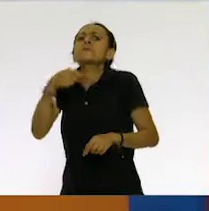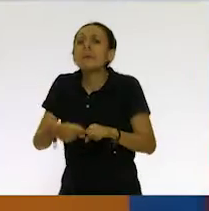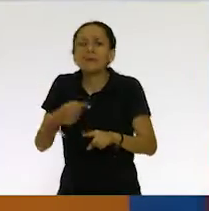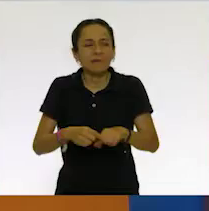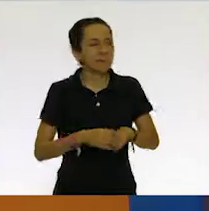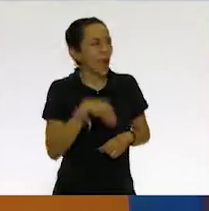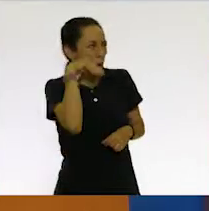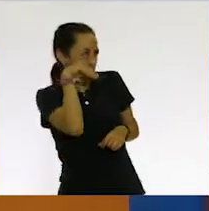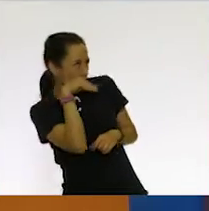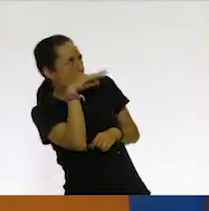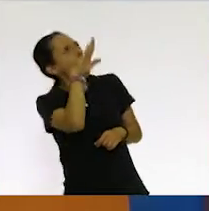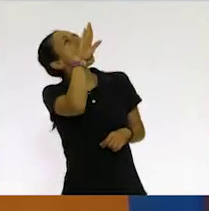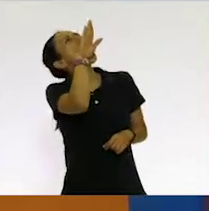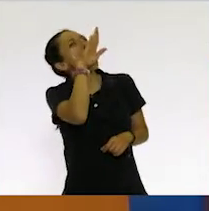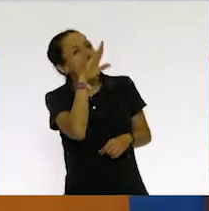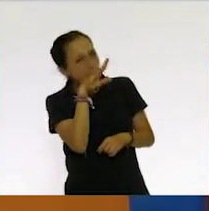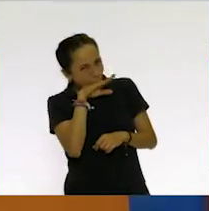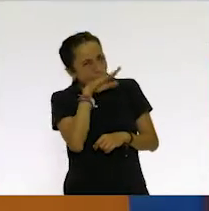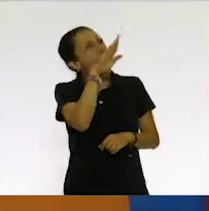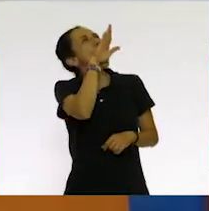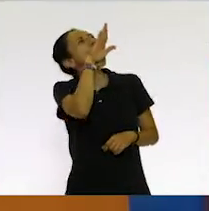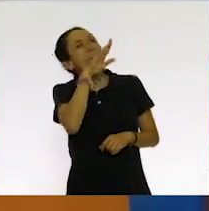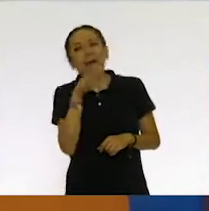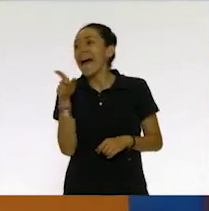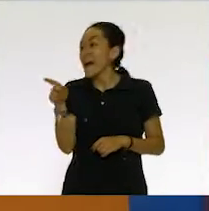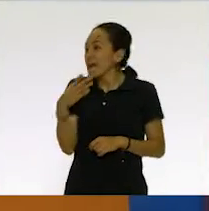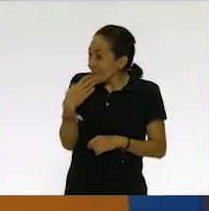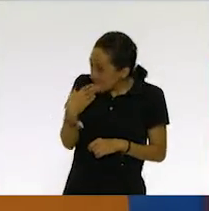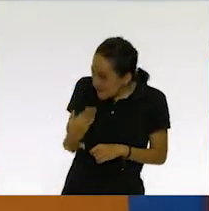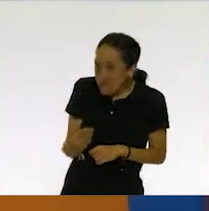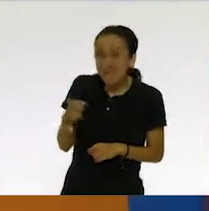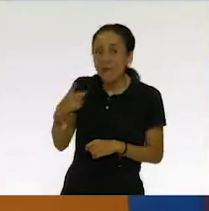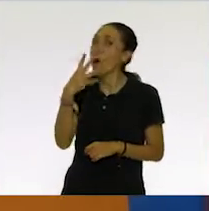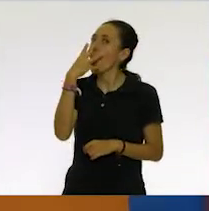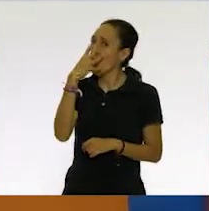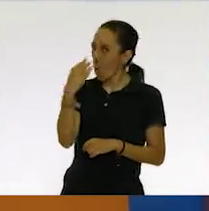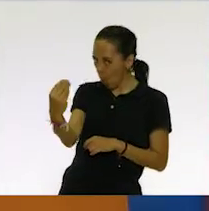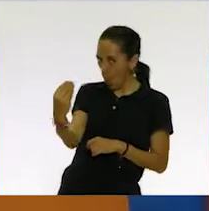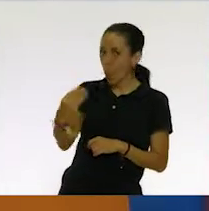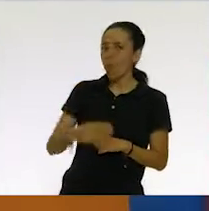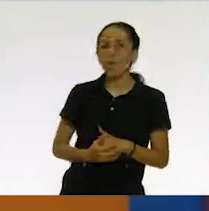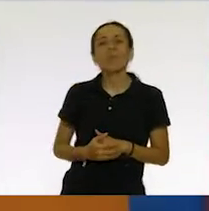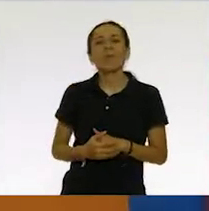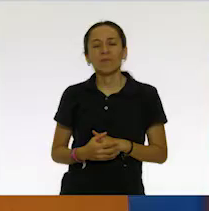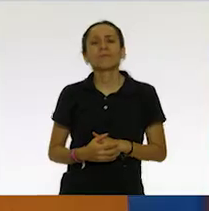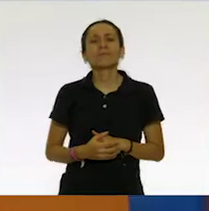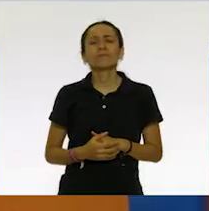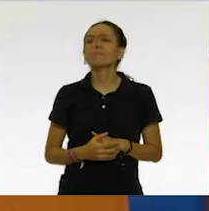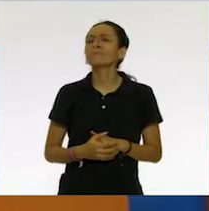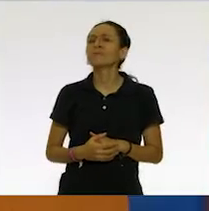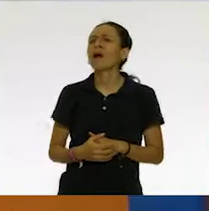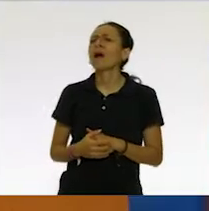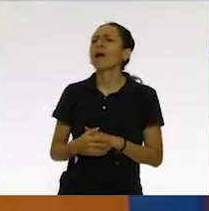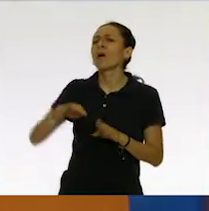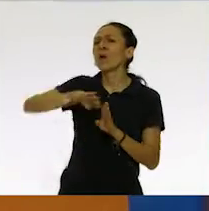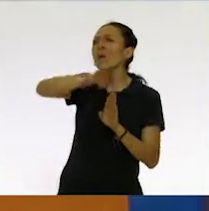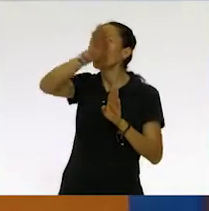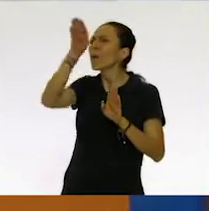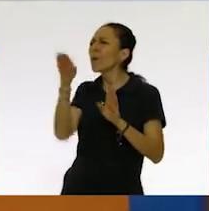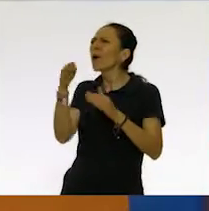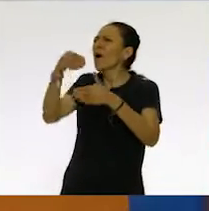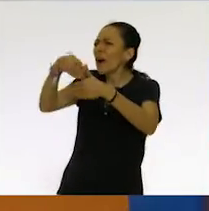Muy bien. El lobo. Ajá. ¿Y a quién se refería que estaba adentro de la cueva? ¿A quién le